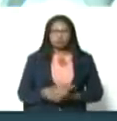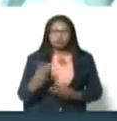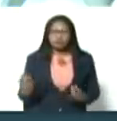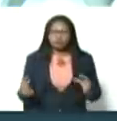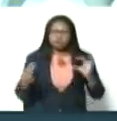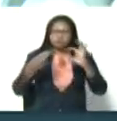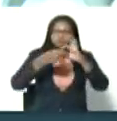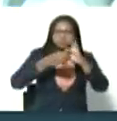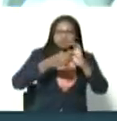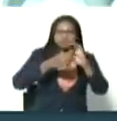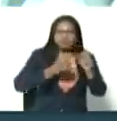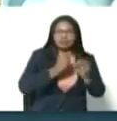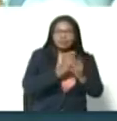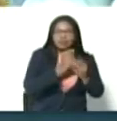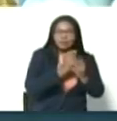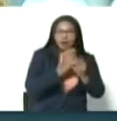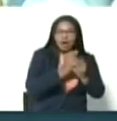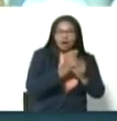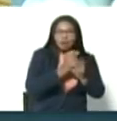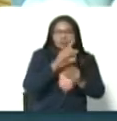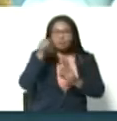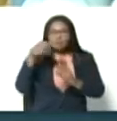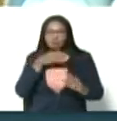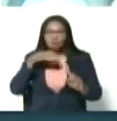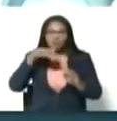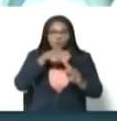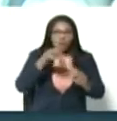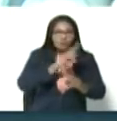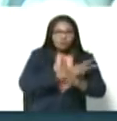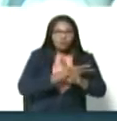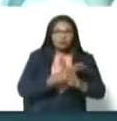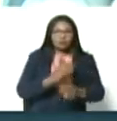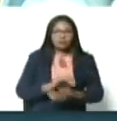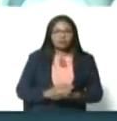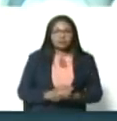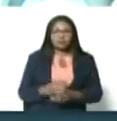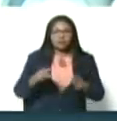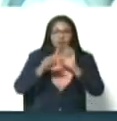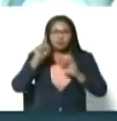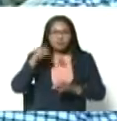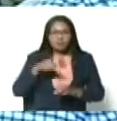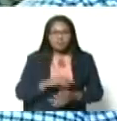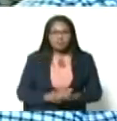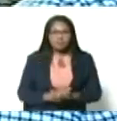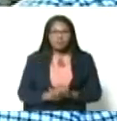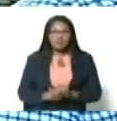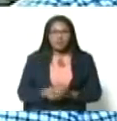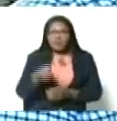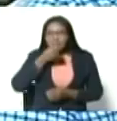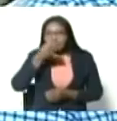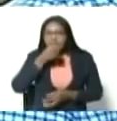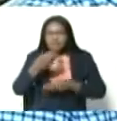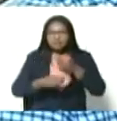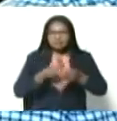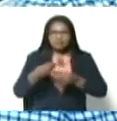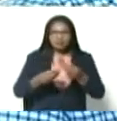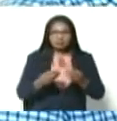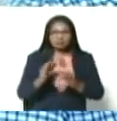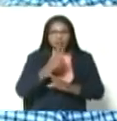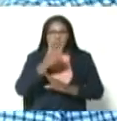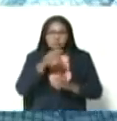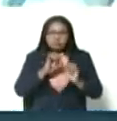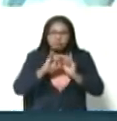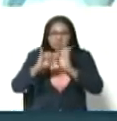trabajo con la persecución, lo que recordaba Andasol en estos días en una entrevista que le hicieron, que él siempre me pasaba